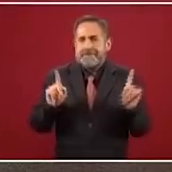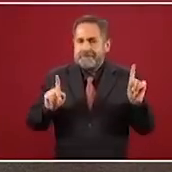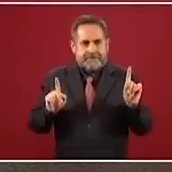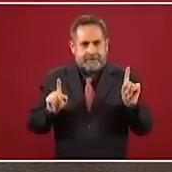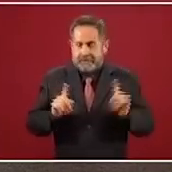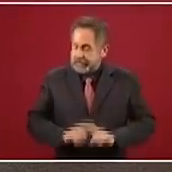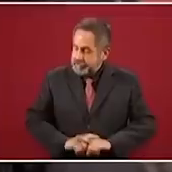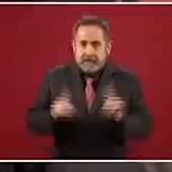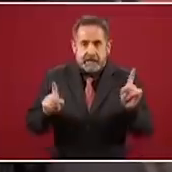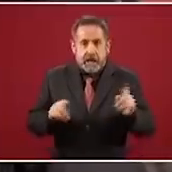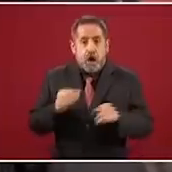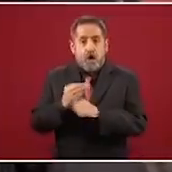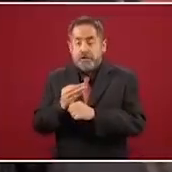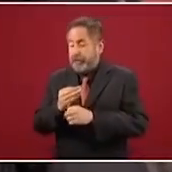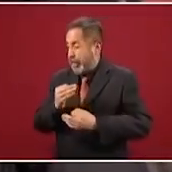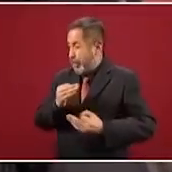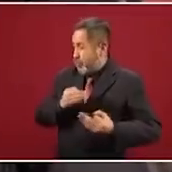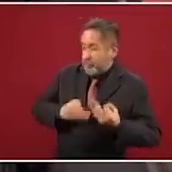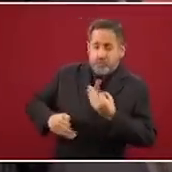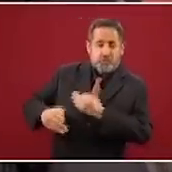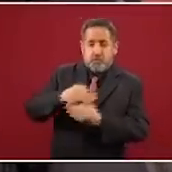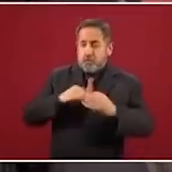a todos los pacientes,